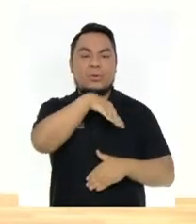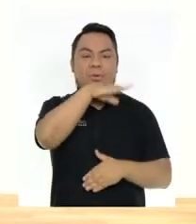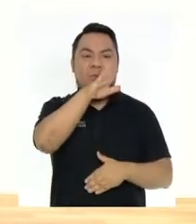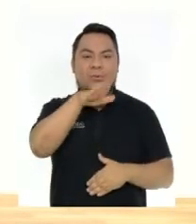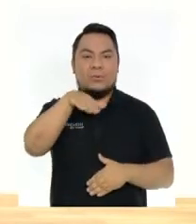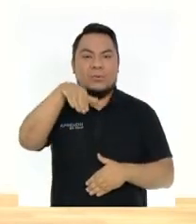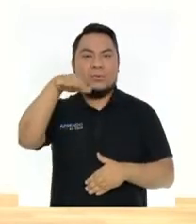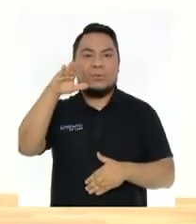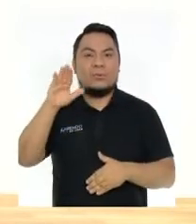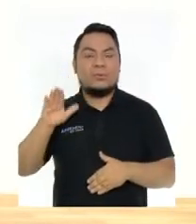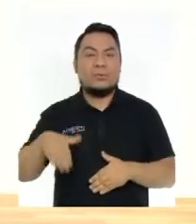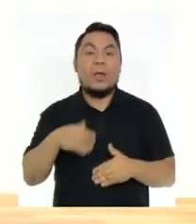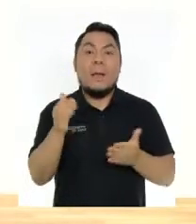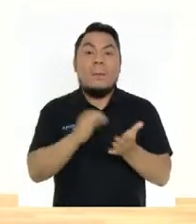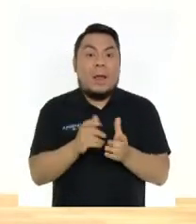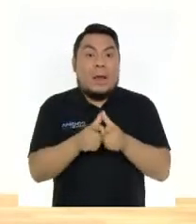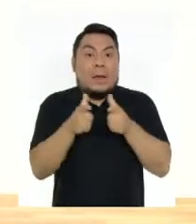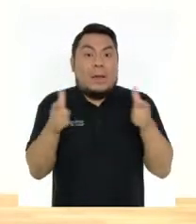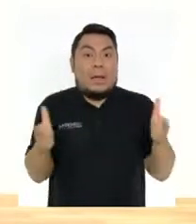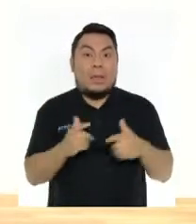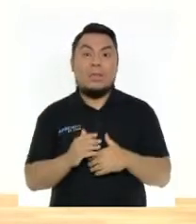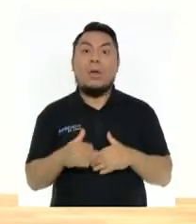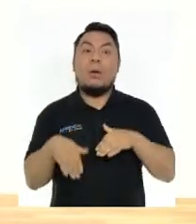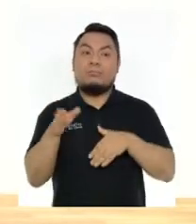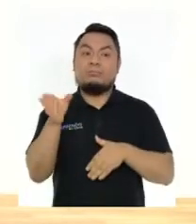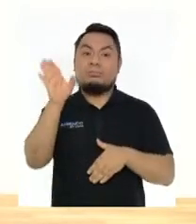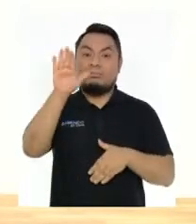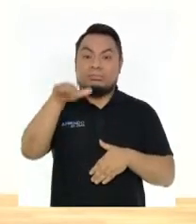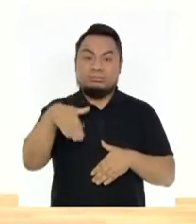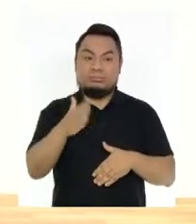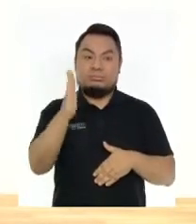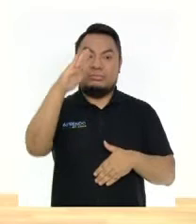Ajá, quizás más grande.